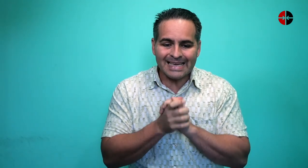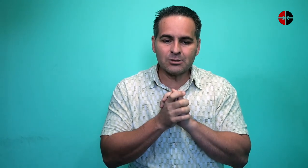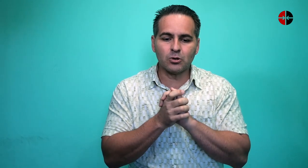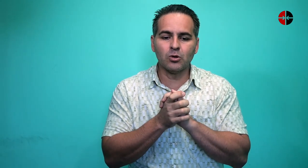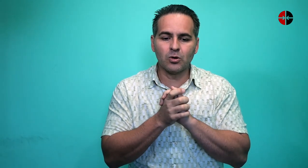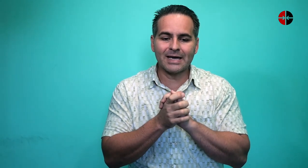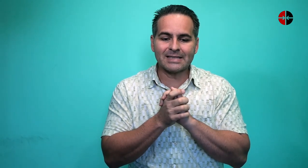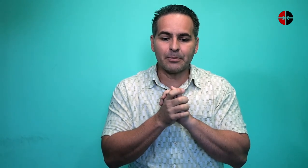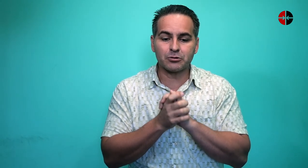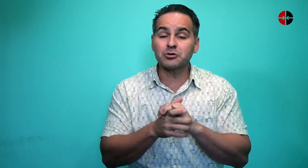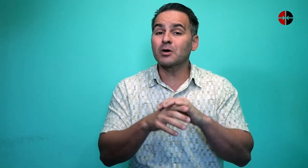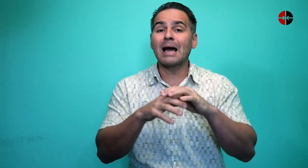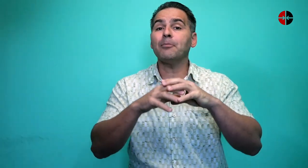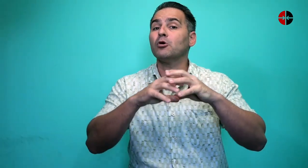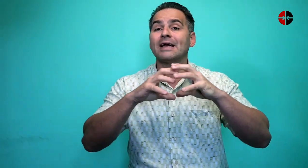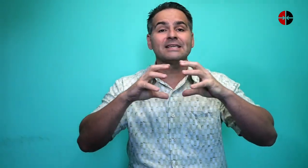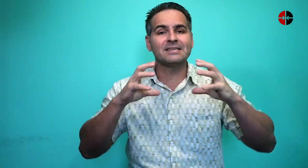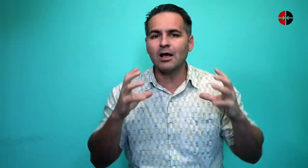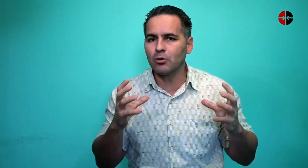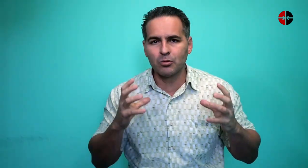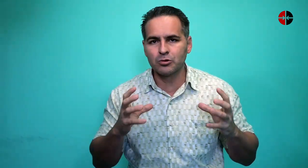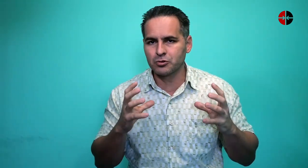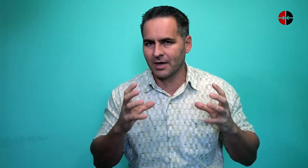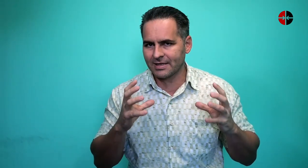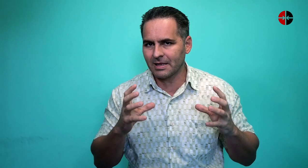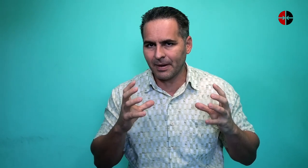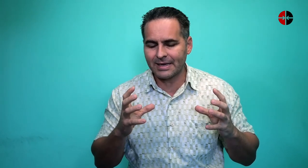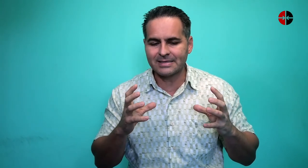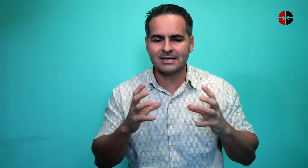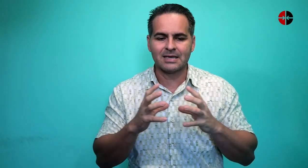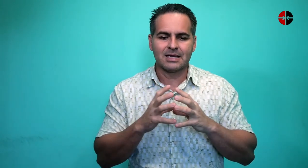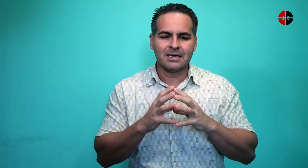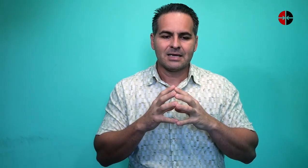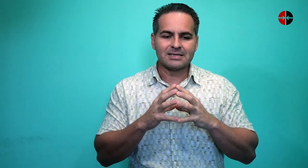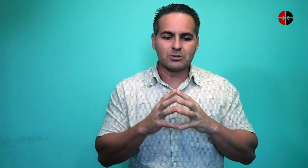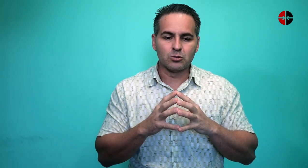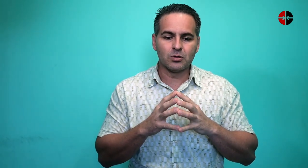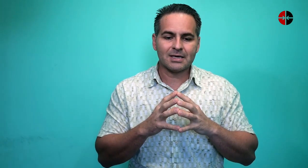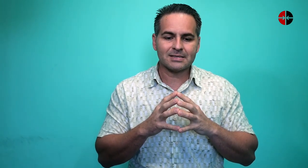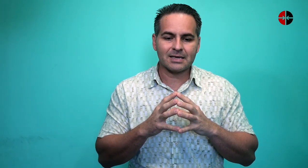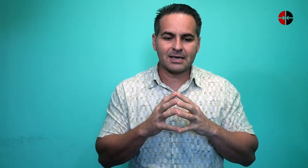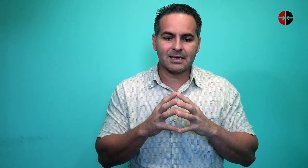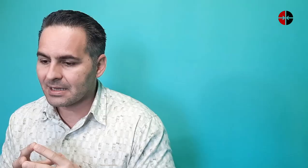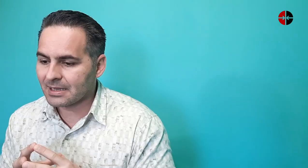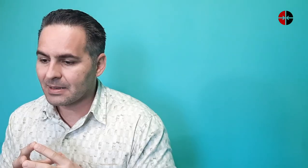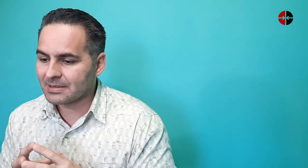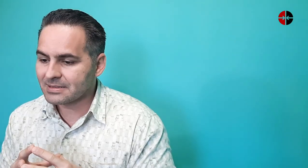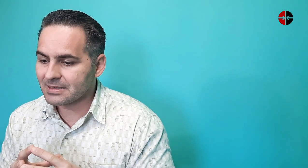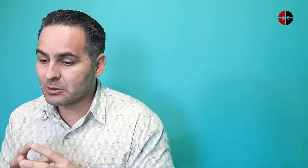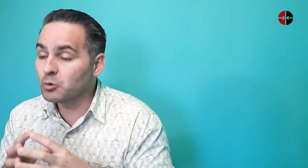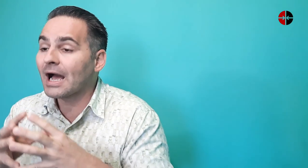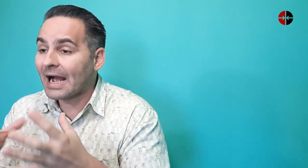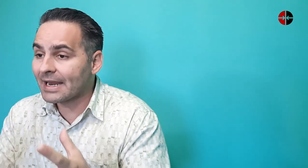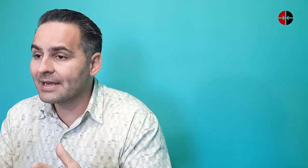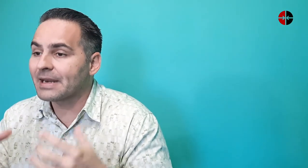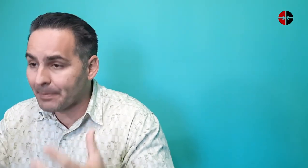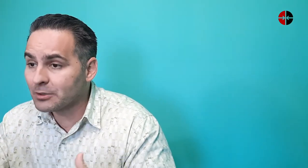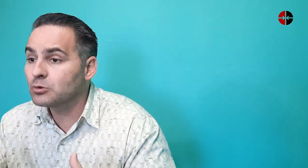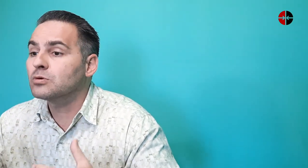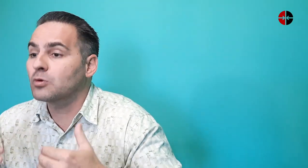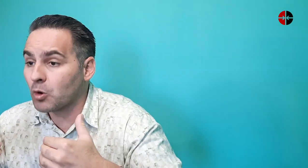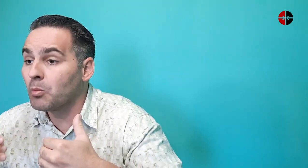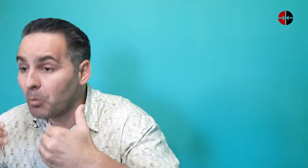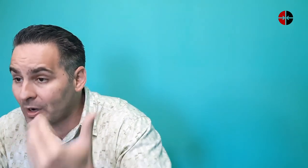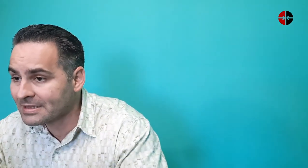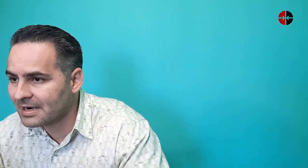en todo este proceso que ha polarizado mucho a este país y sin dudas si no la ganas